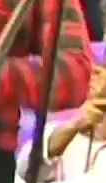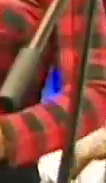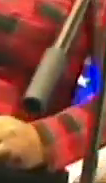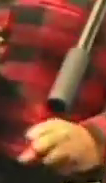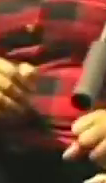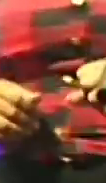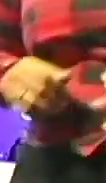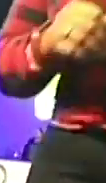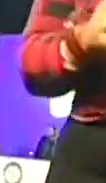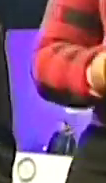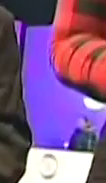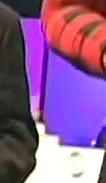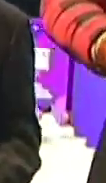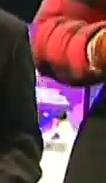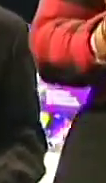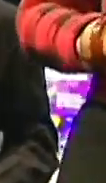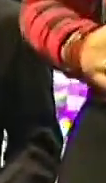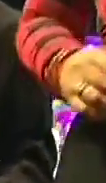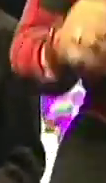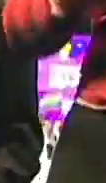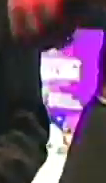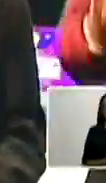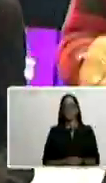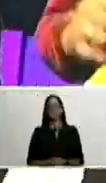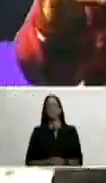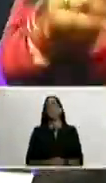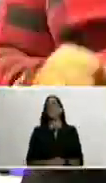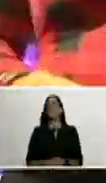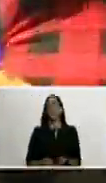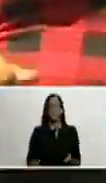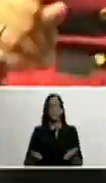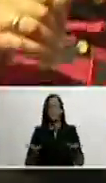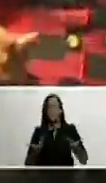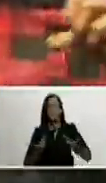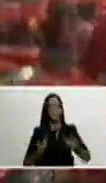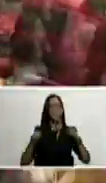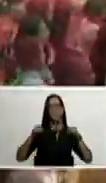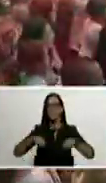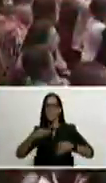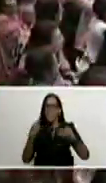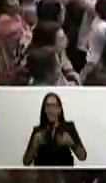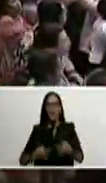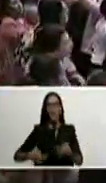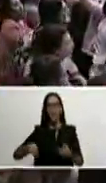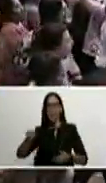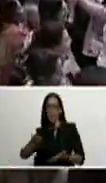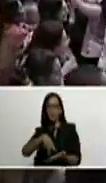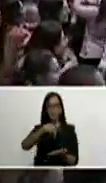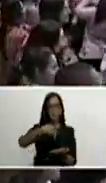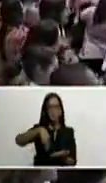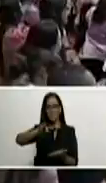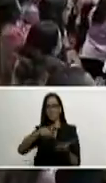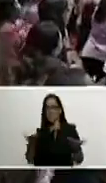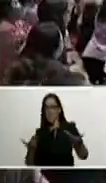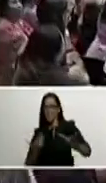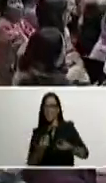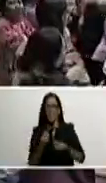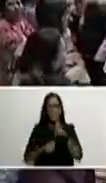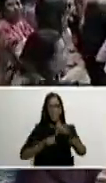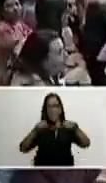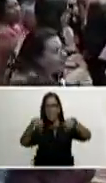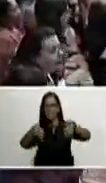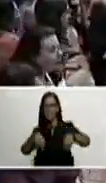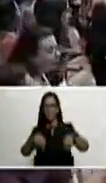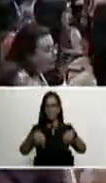lo inspiraste a mí, porque si le das aquí, seguro que bailarás. Porque si lo haces